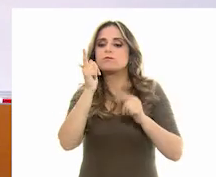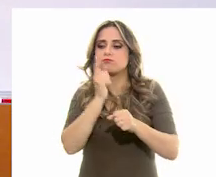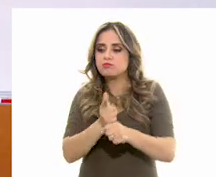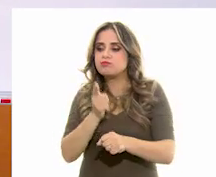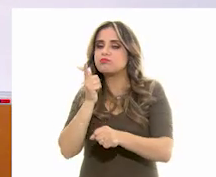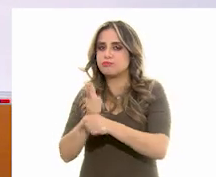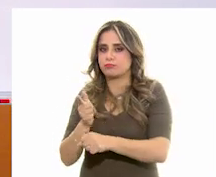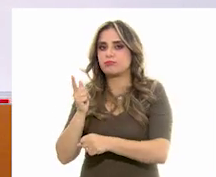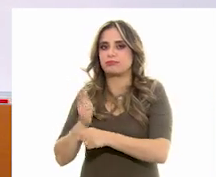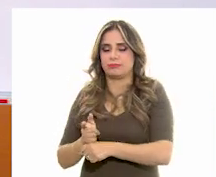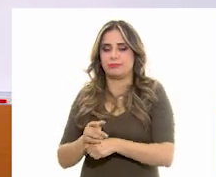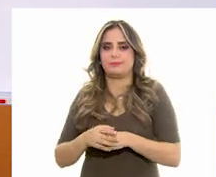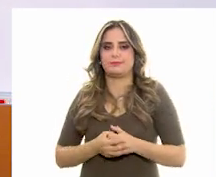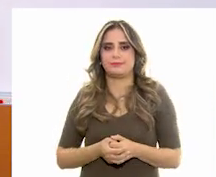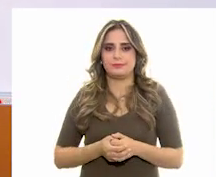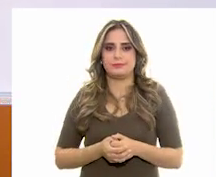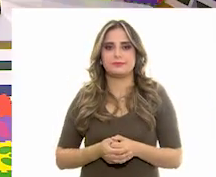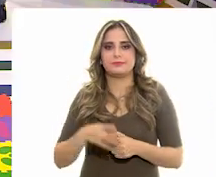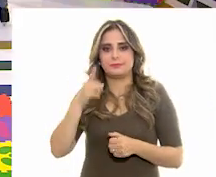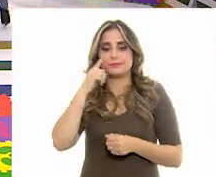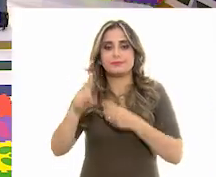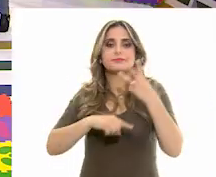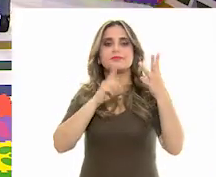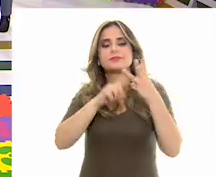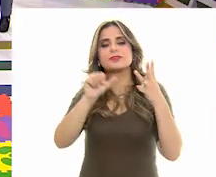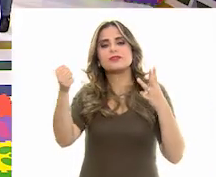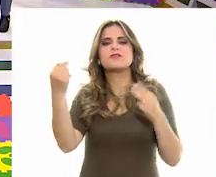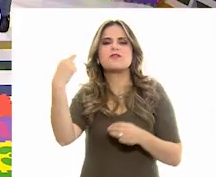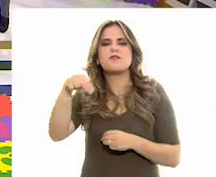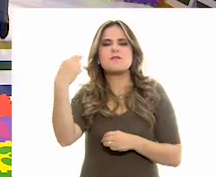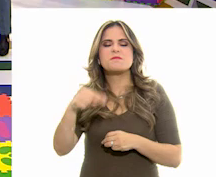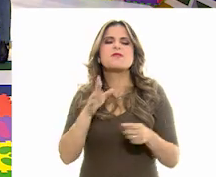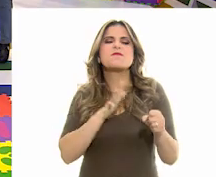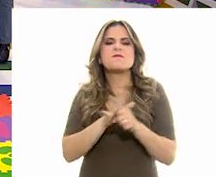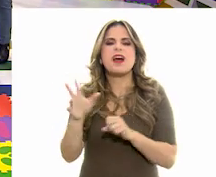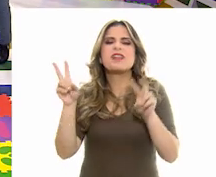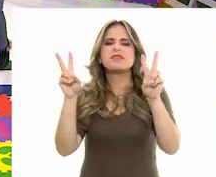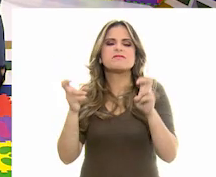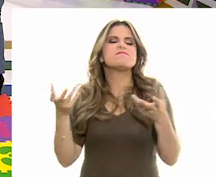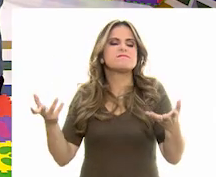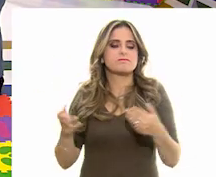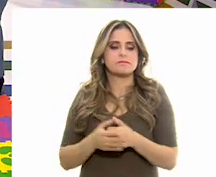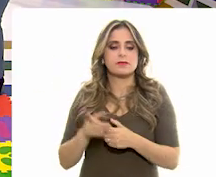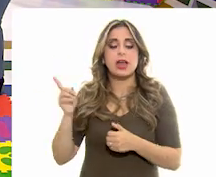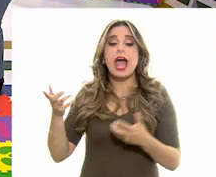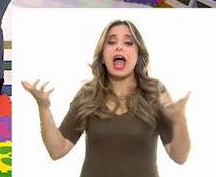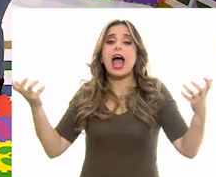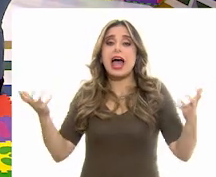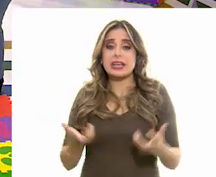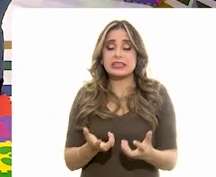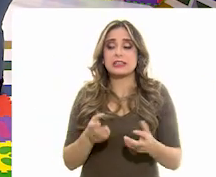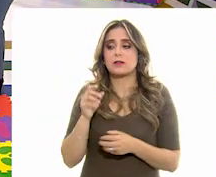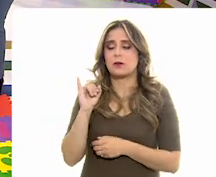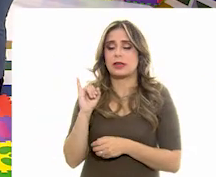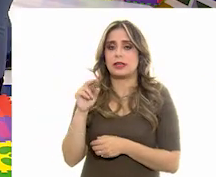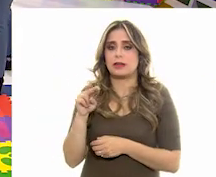Vamos a ver, vamos a escuchar la tercera propuesta. Otra propuesta. Venga. Produciendo